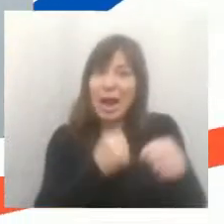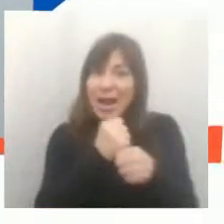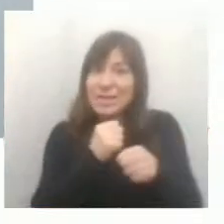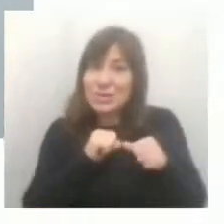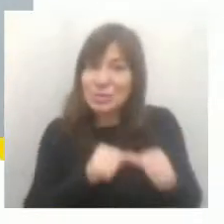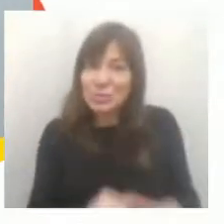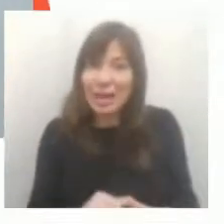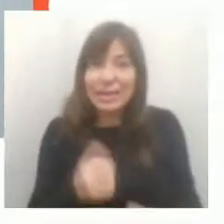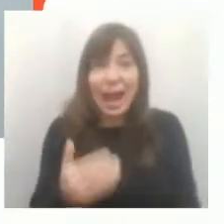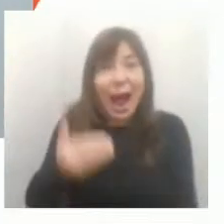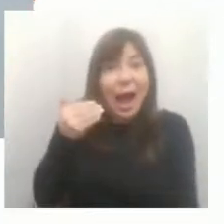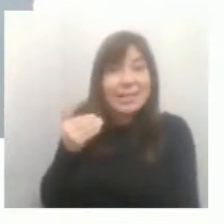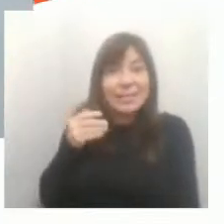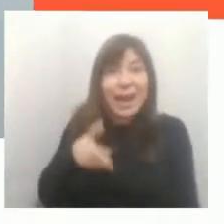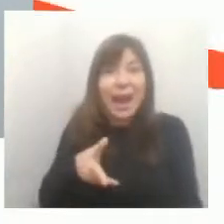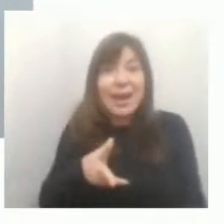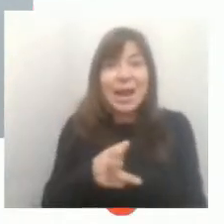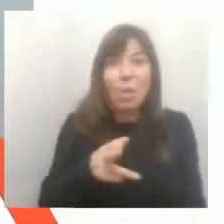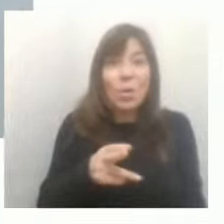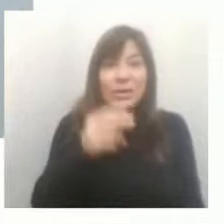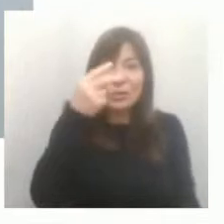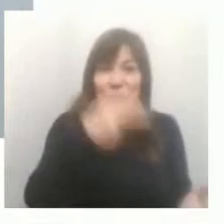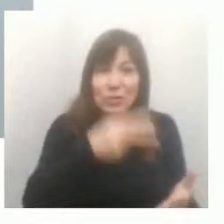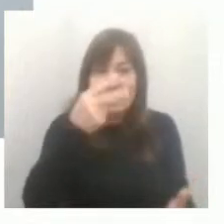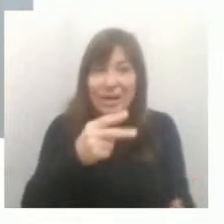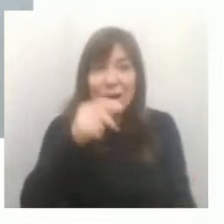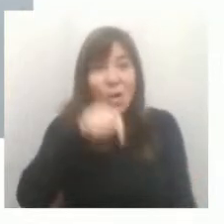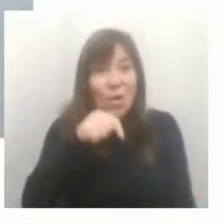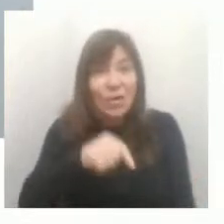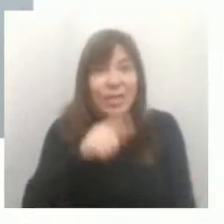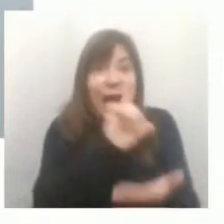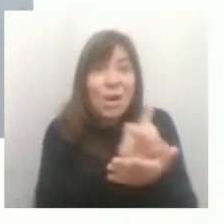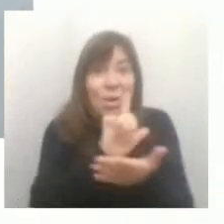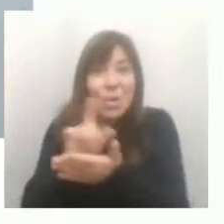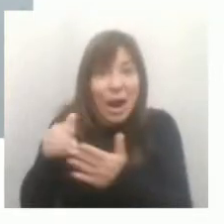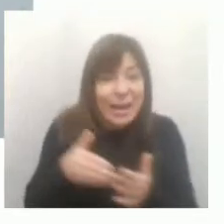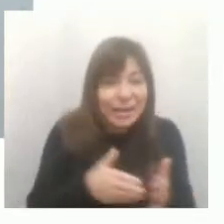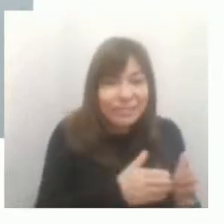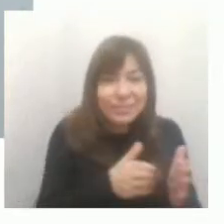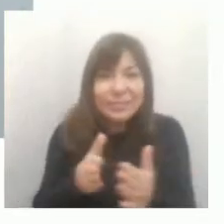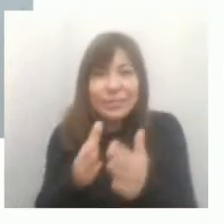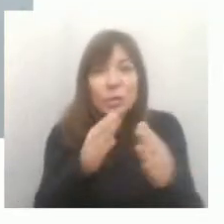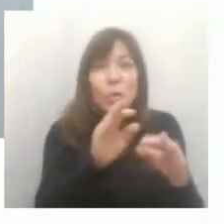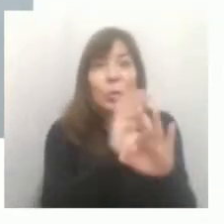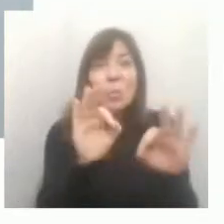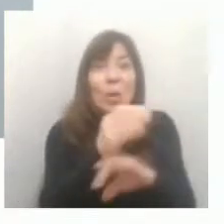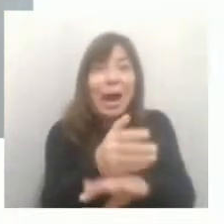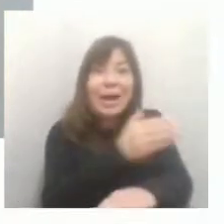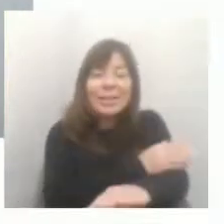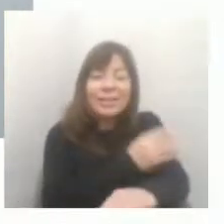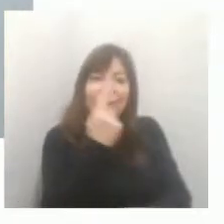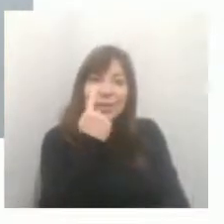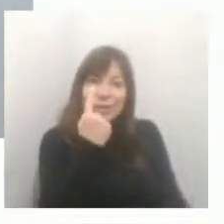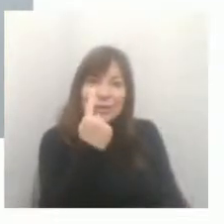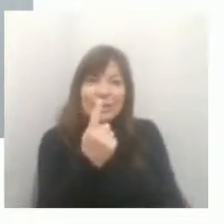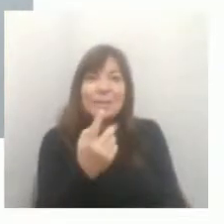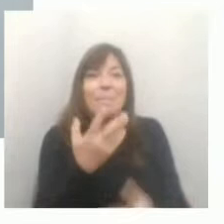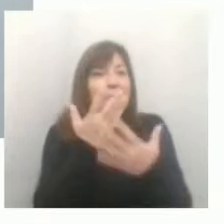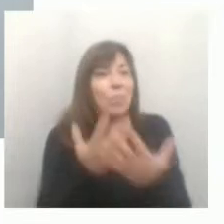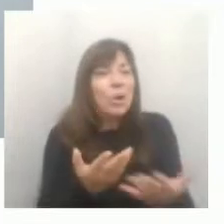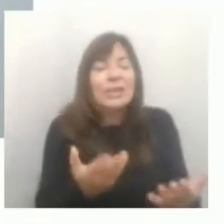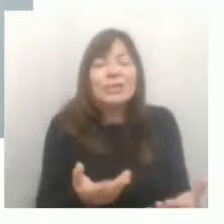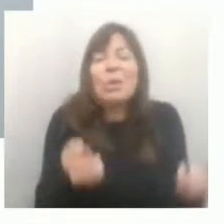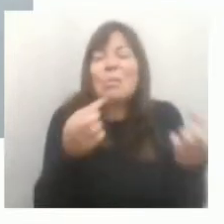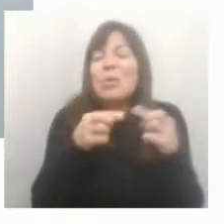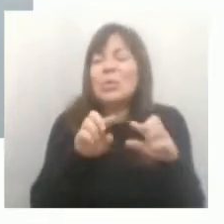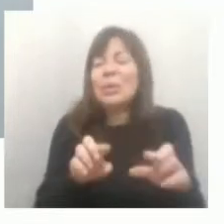año 2000. Lo interesante es que digamos, vamos a recorrer lugares que nunca antes el visitante ha conocido, entonces es una oportunidad única de